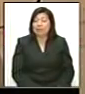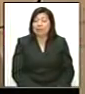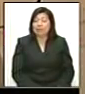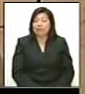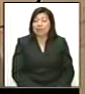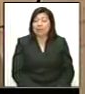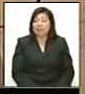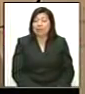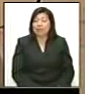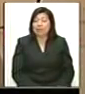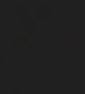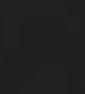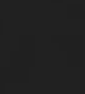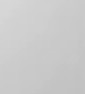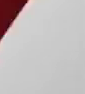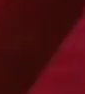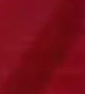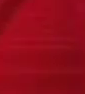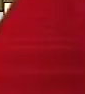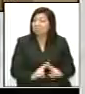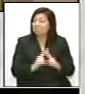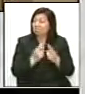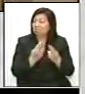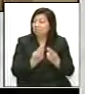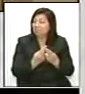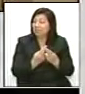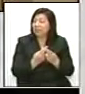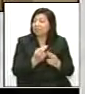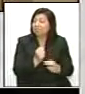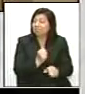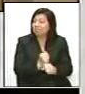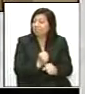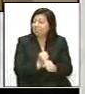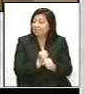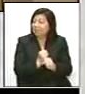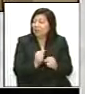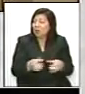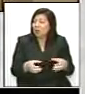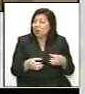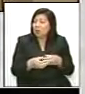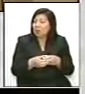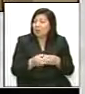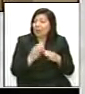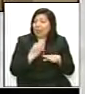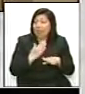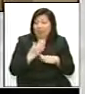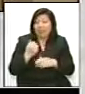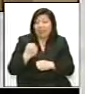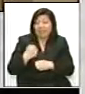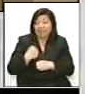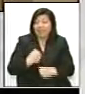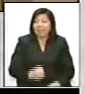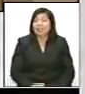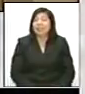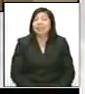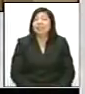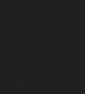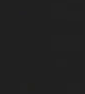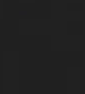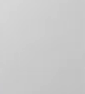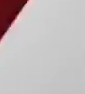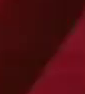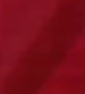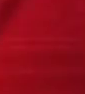Ahí veíamos la sesión de la reunión de trabajo de la Comisión de Defensa que preside el congresista Jorge del